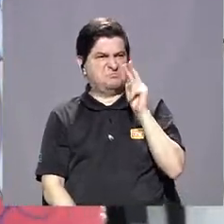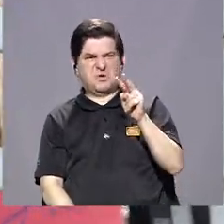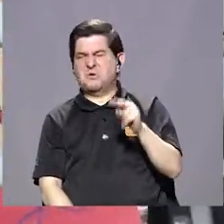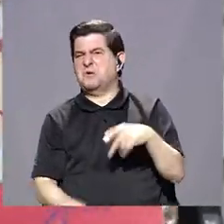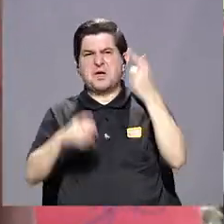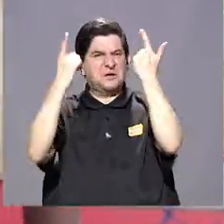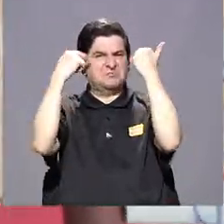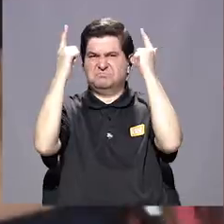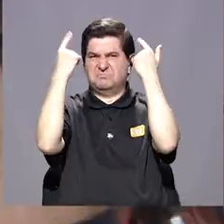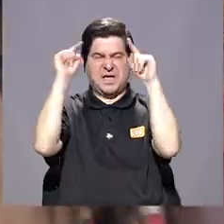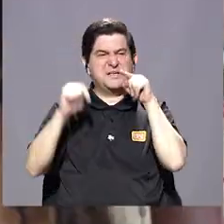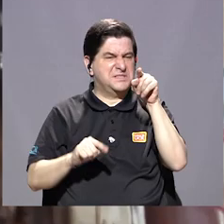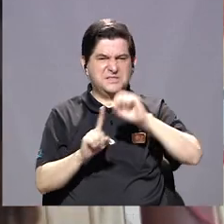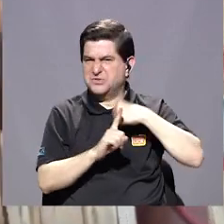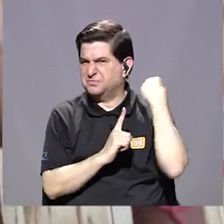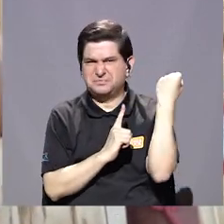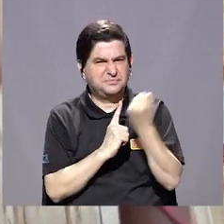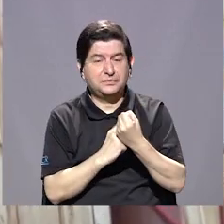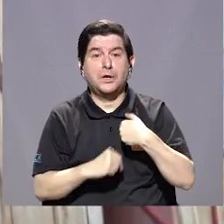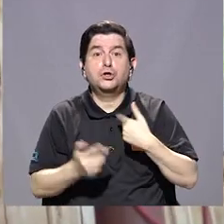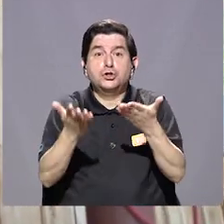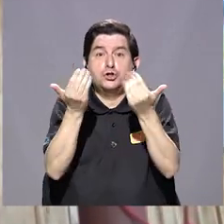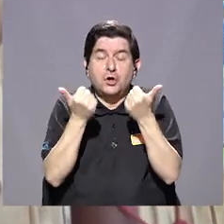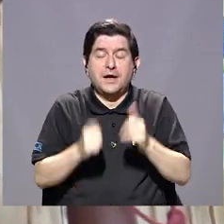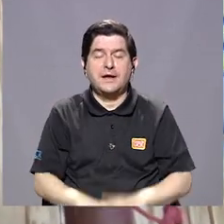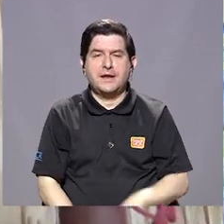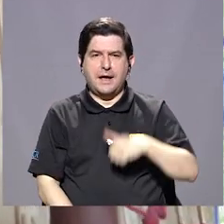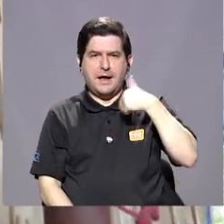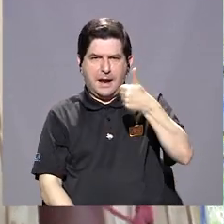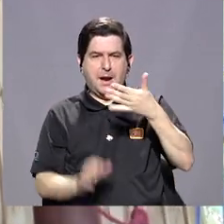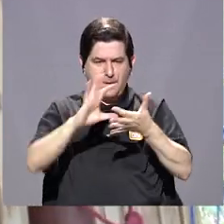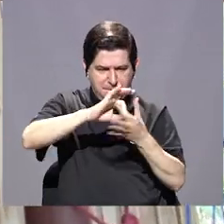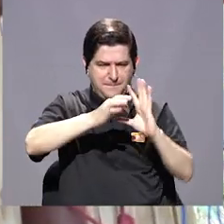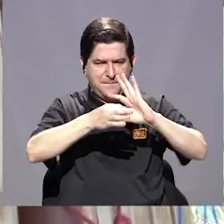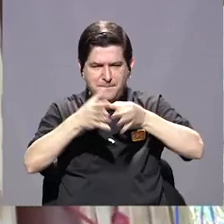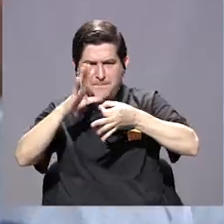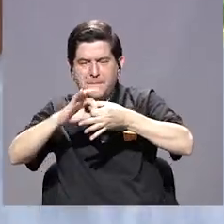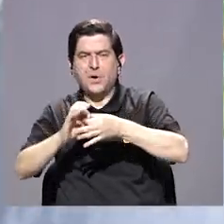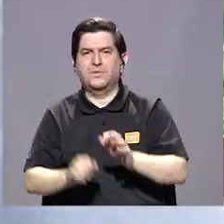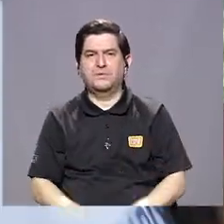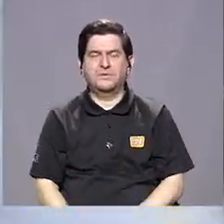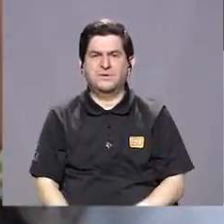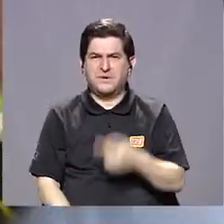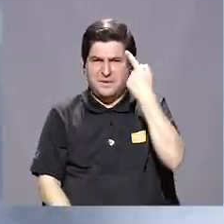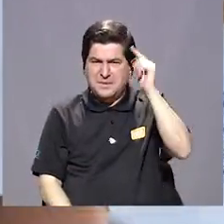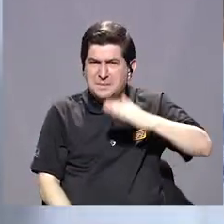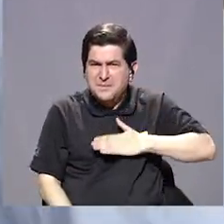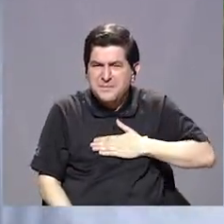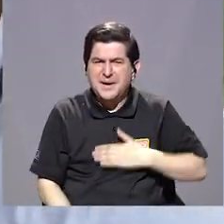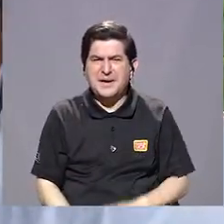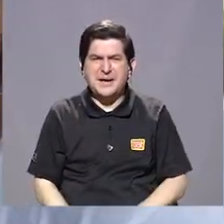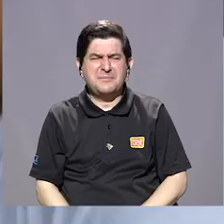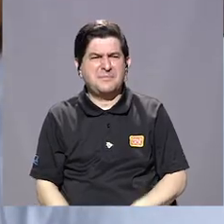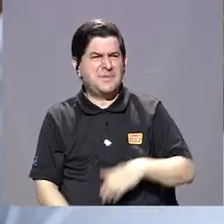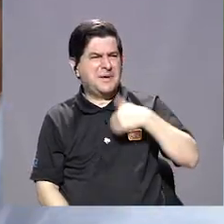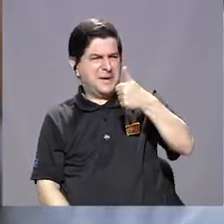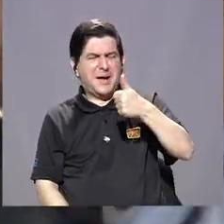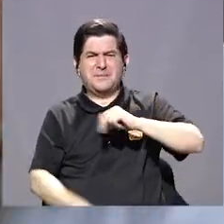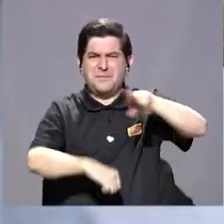logro. Yo quería ser campeona olímpica, ¿verdad? Entonces para mí un campeonato nacional o un